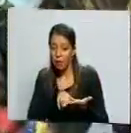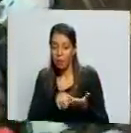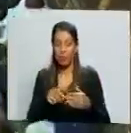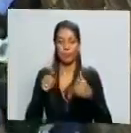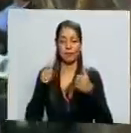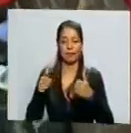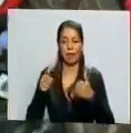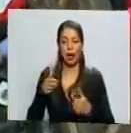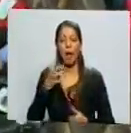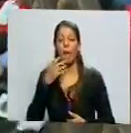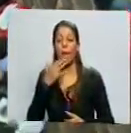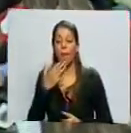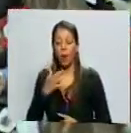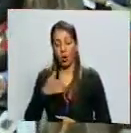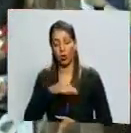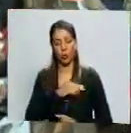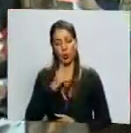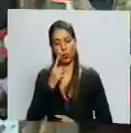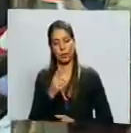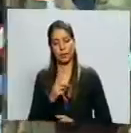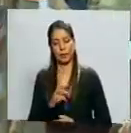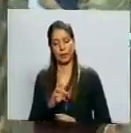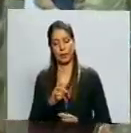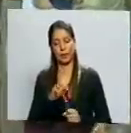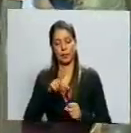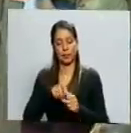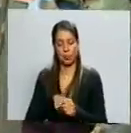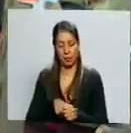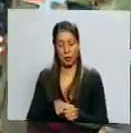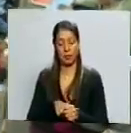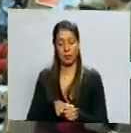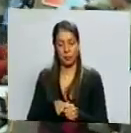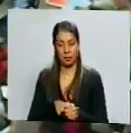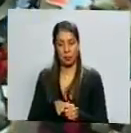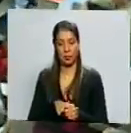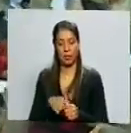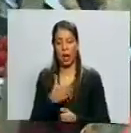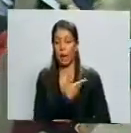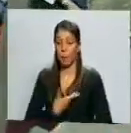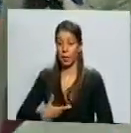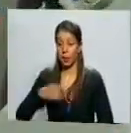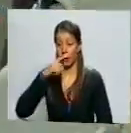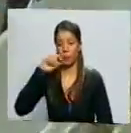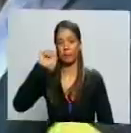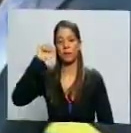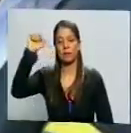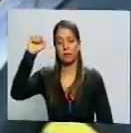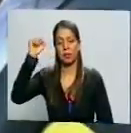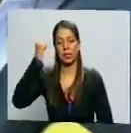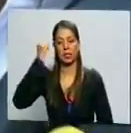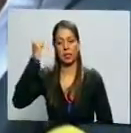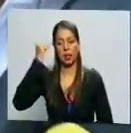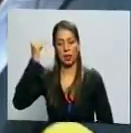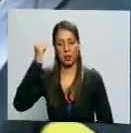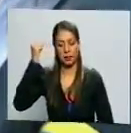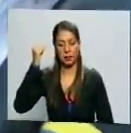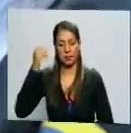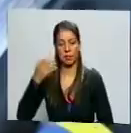que cuando nosotros nos incorporemos, como lo ha planteado el presidente Maduro,